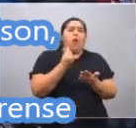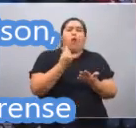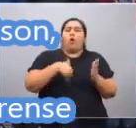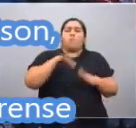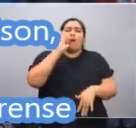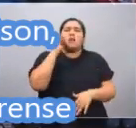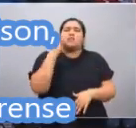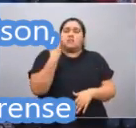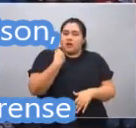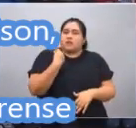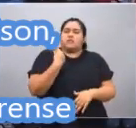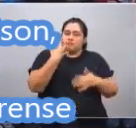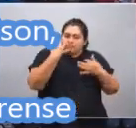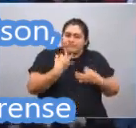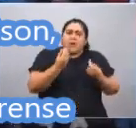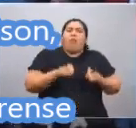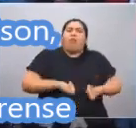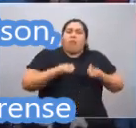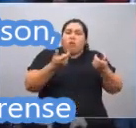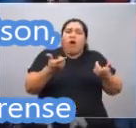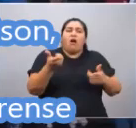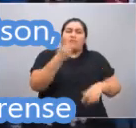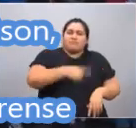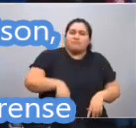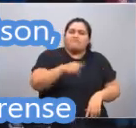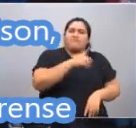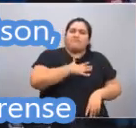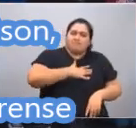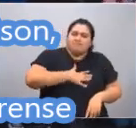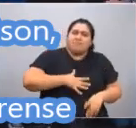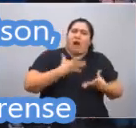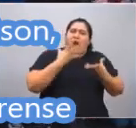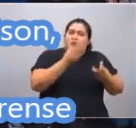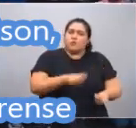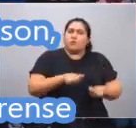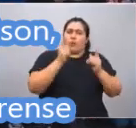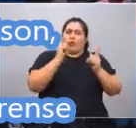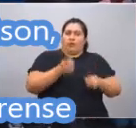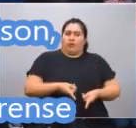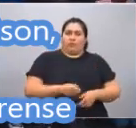darle un alivio y una ayuda.